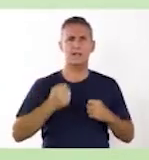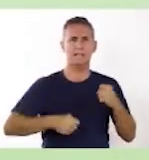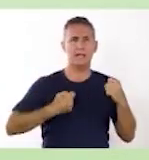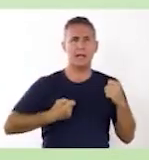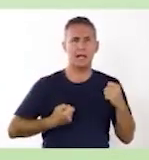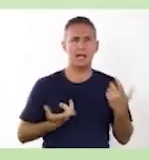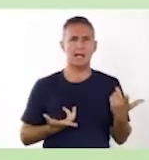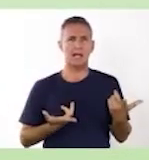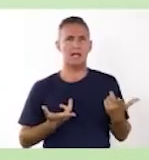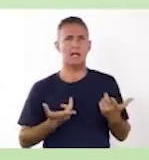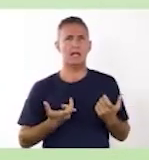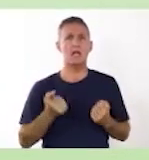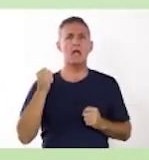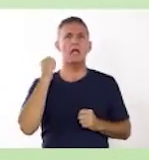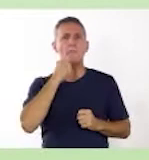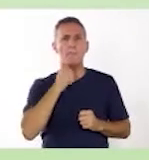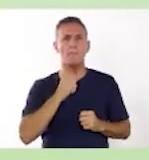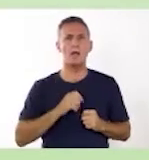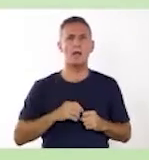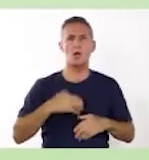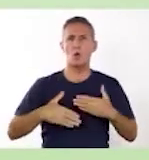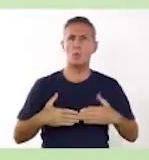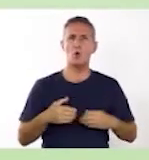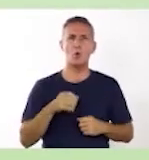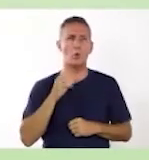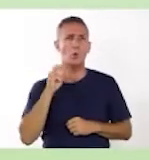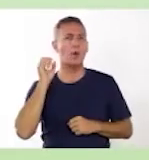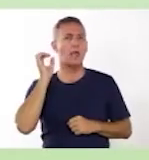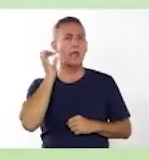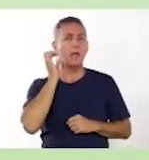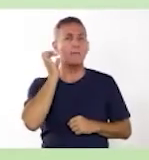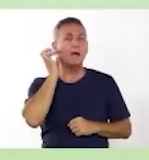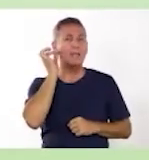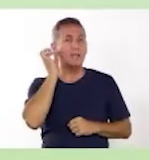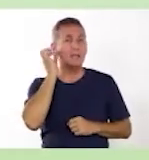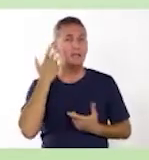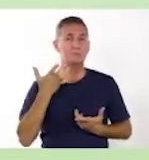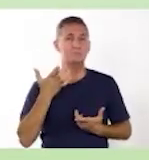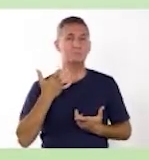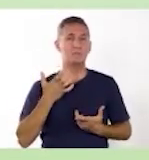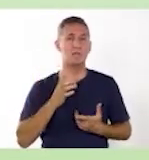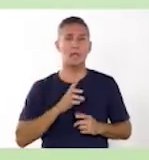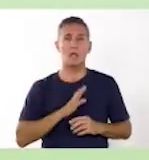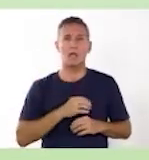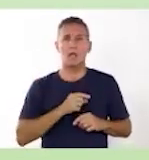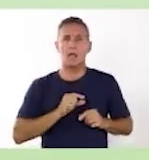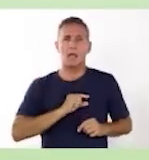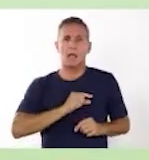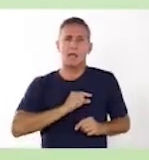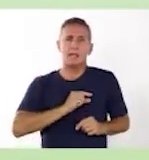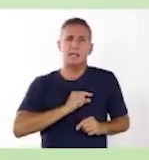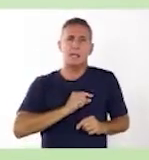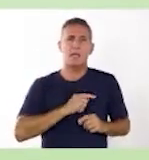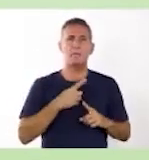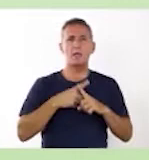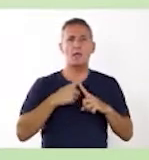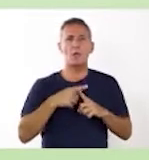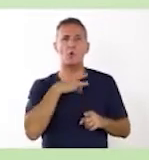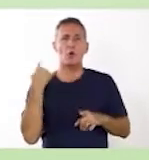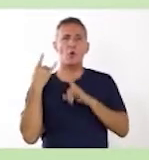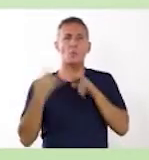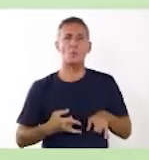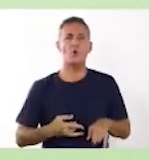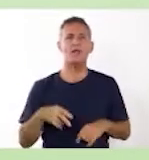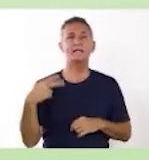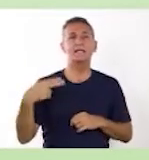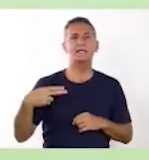la crueldad de la guerra y también la situación de la mujer. Teme por la muerte de Héctor. Este